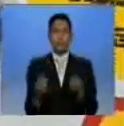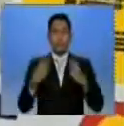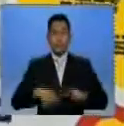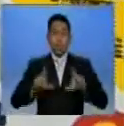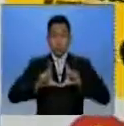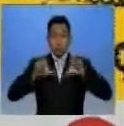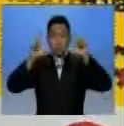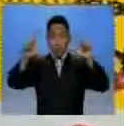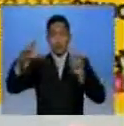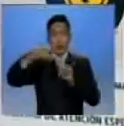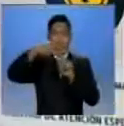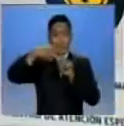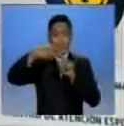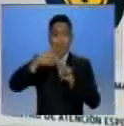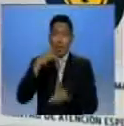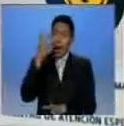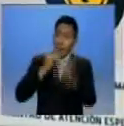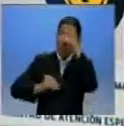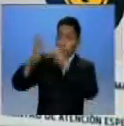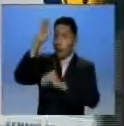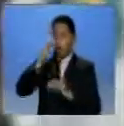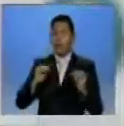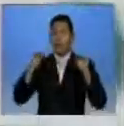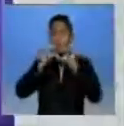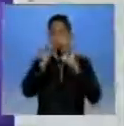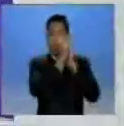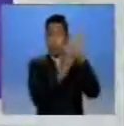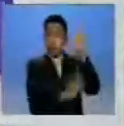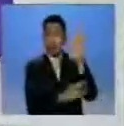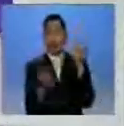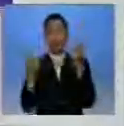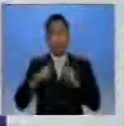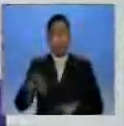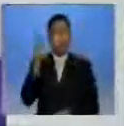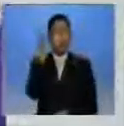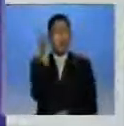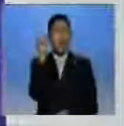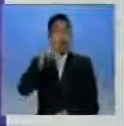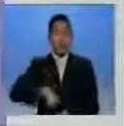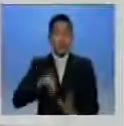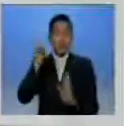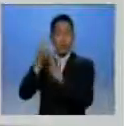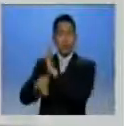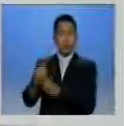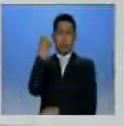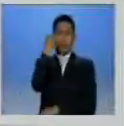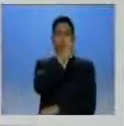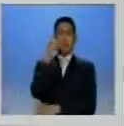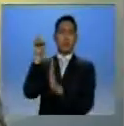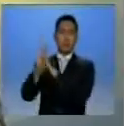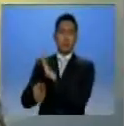conocer más sobre este proyecto y de donde las mujeres podrán también hacer sus denuncias. Estefanía Montes de Oca, Gama Noticias.